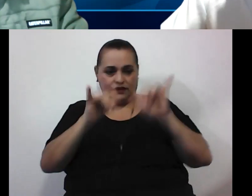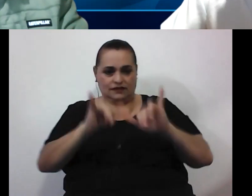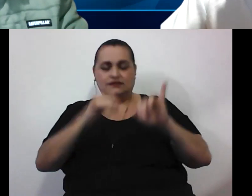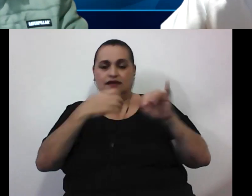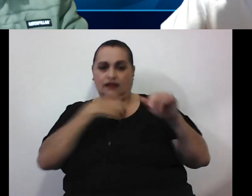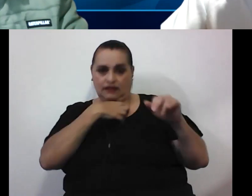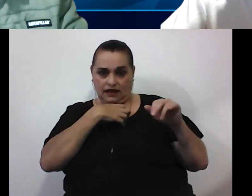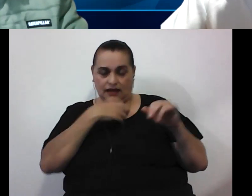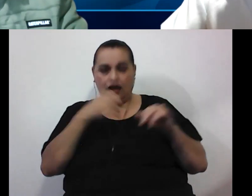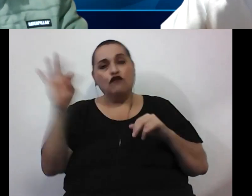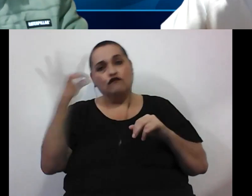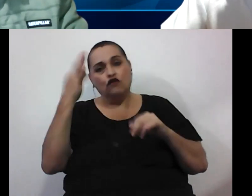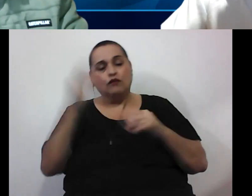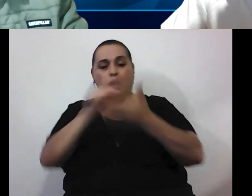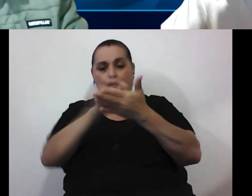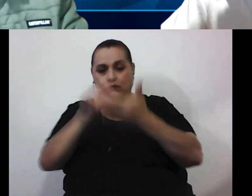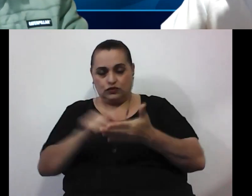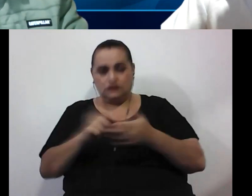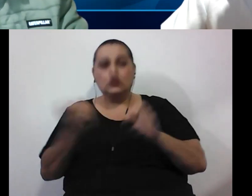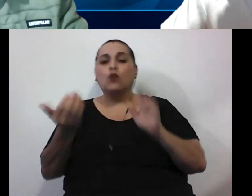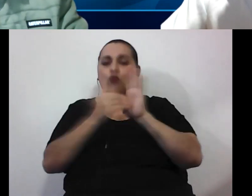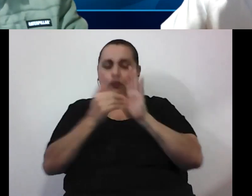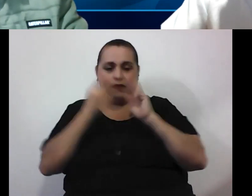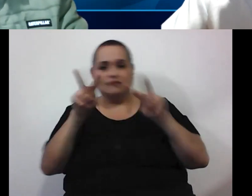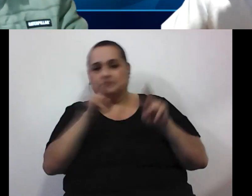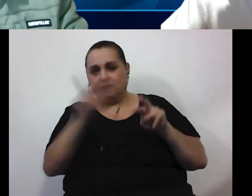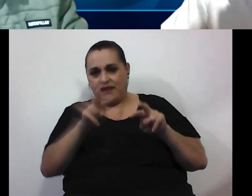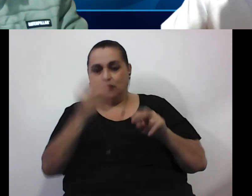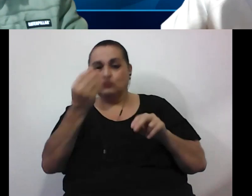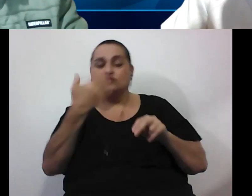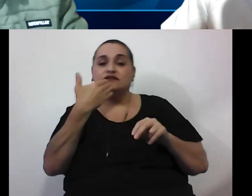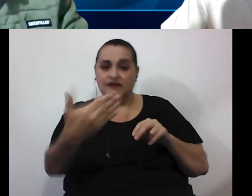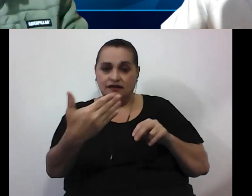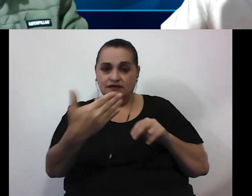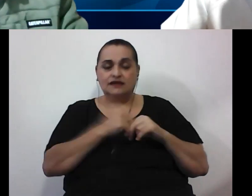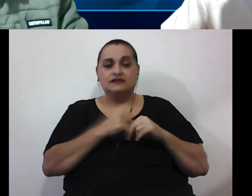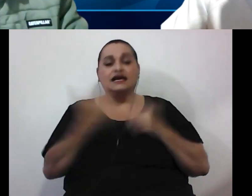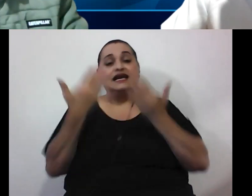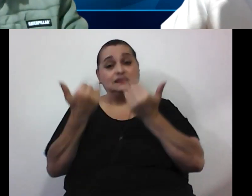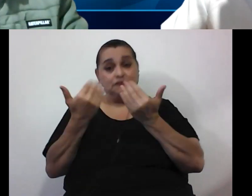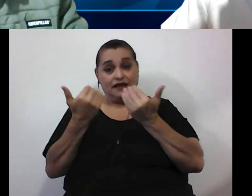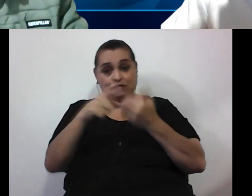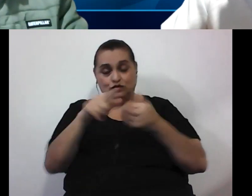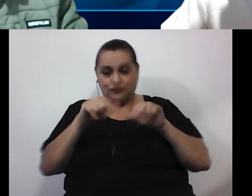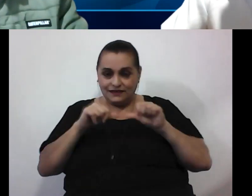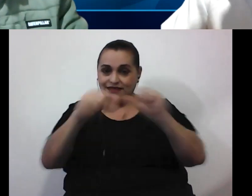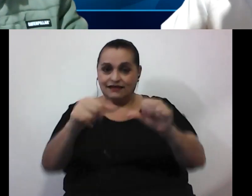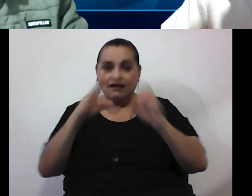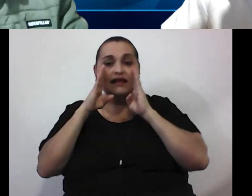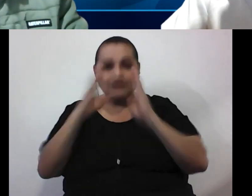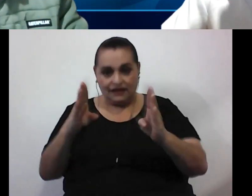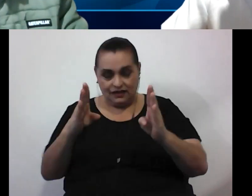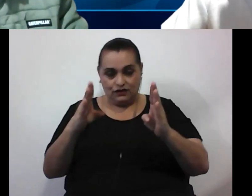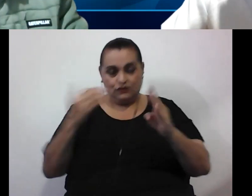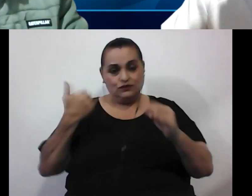a modo de apuntes para que puedan volver sobre ella. Muchísimas gracias y esperamos que sigan atentas y